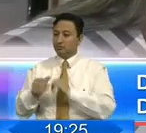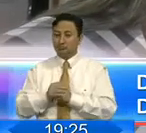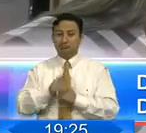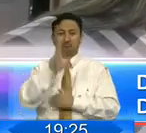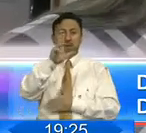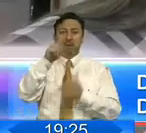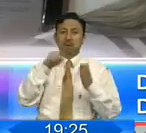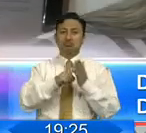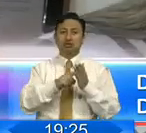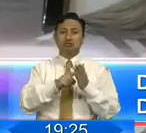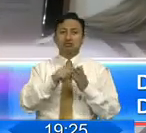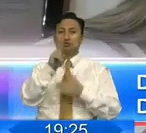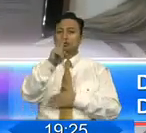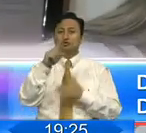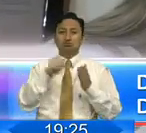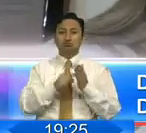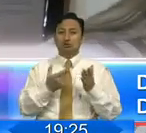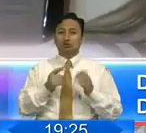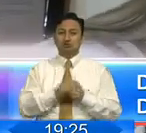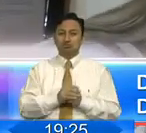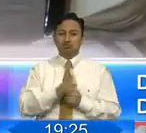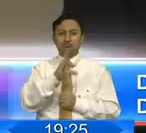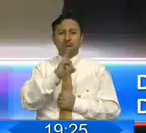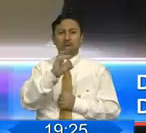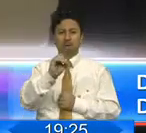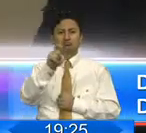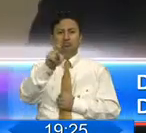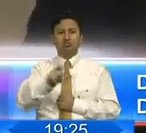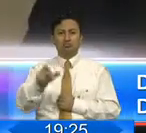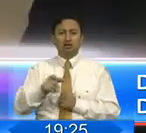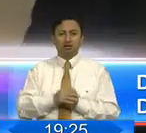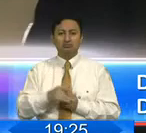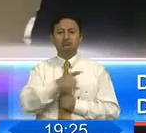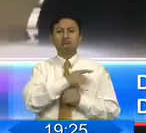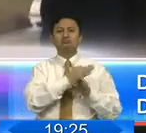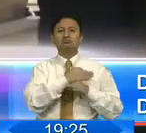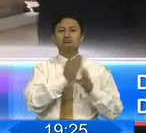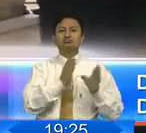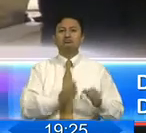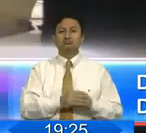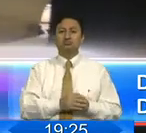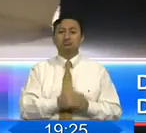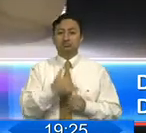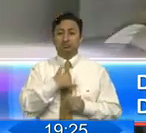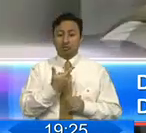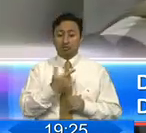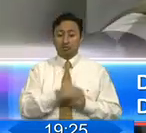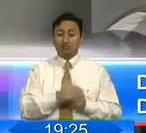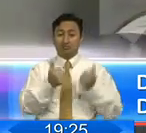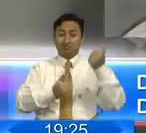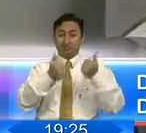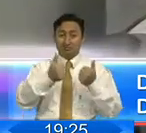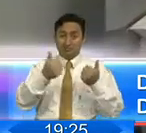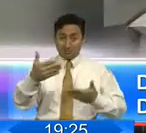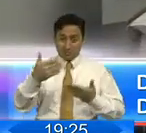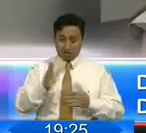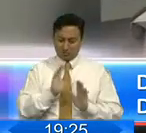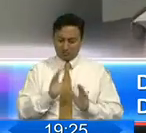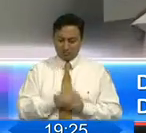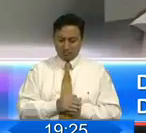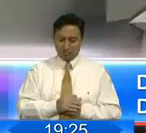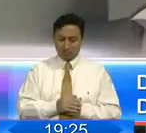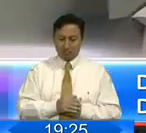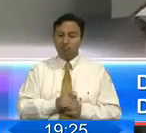3.000, 2.000 mensual, más o menos unas 70 personas. La funcionaria denunciante aclaró que no está prestándose para una campaña política. Explicó